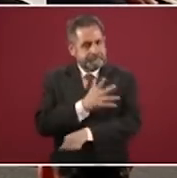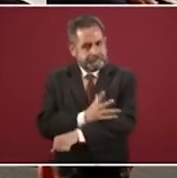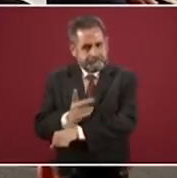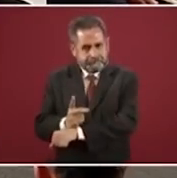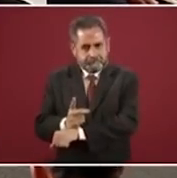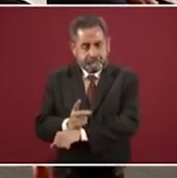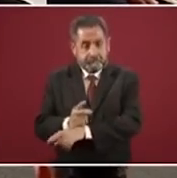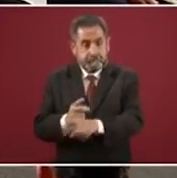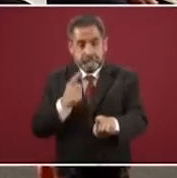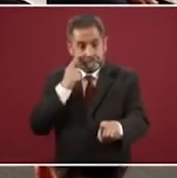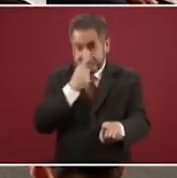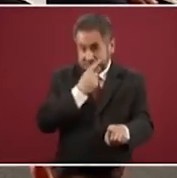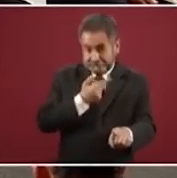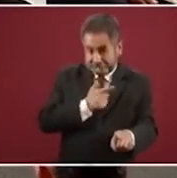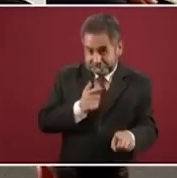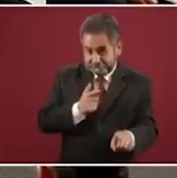y al que no le guste,